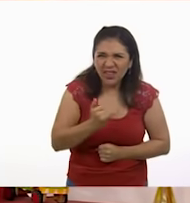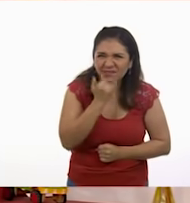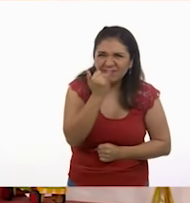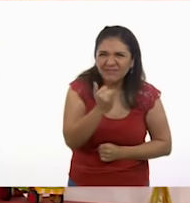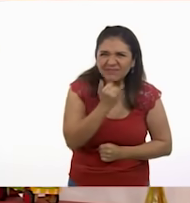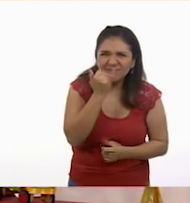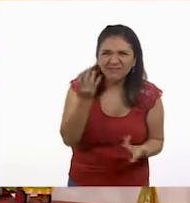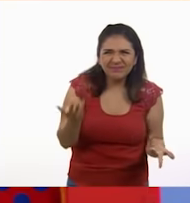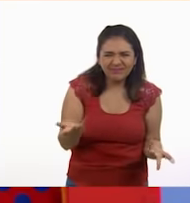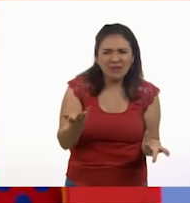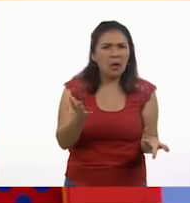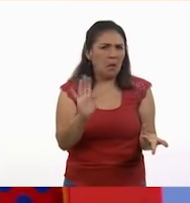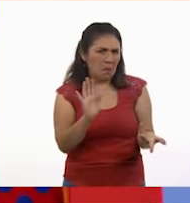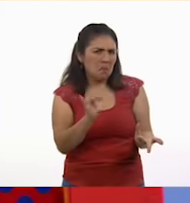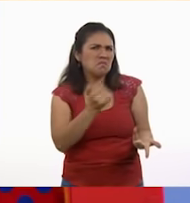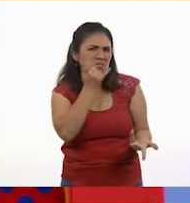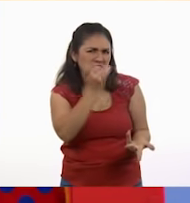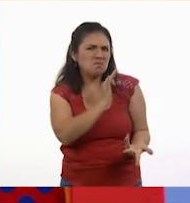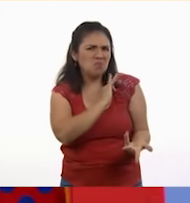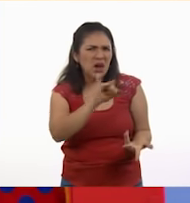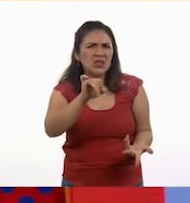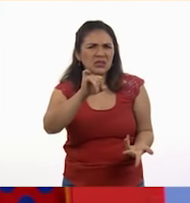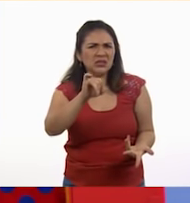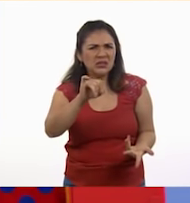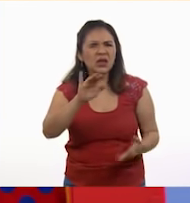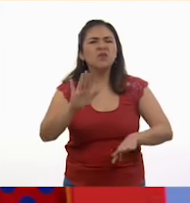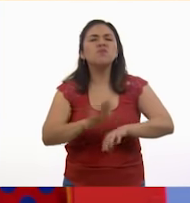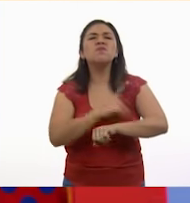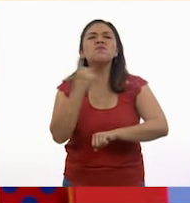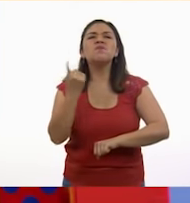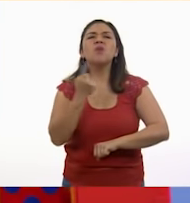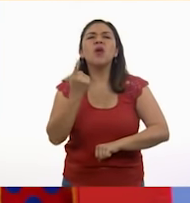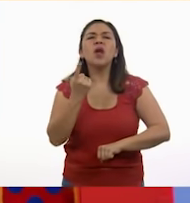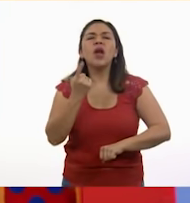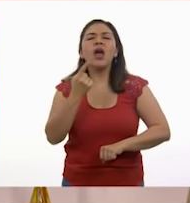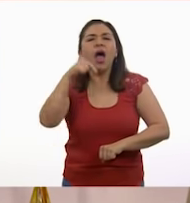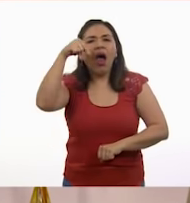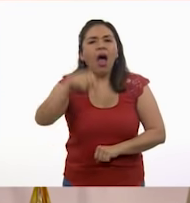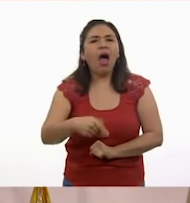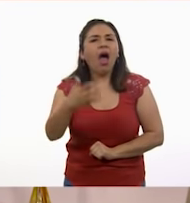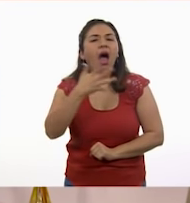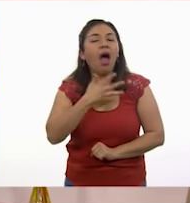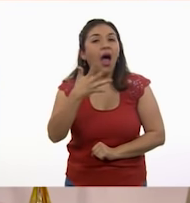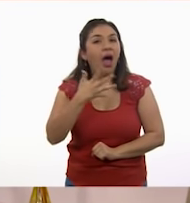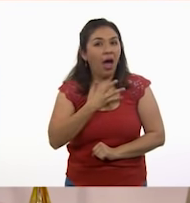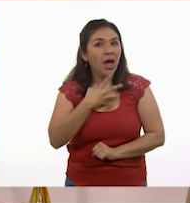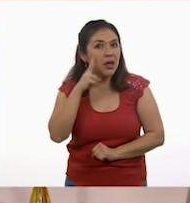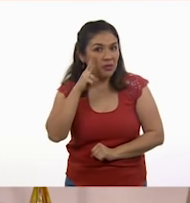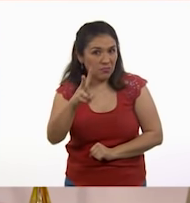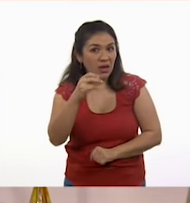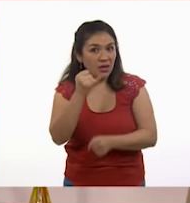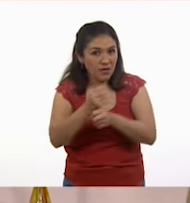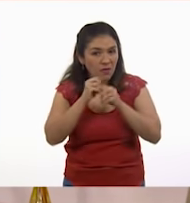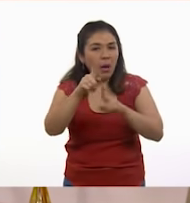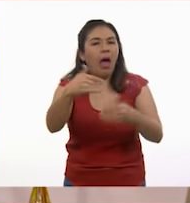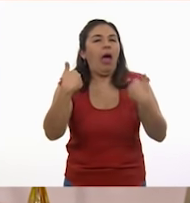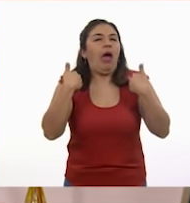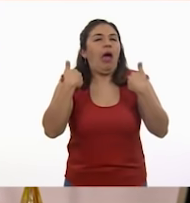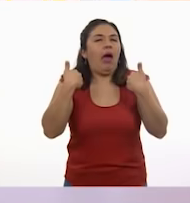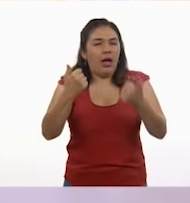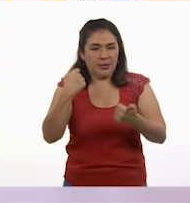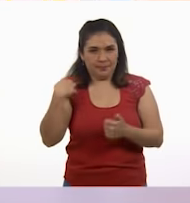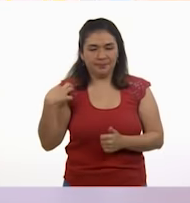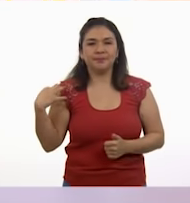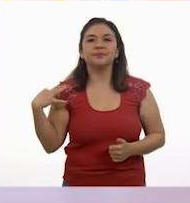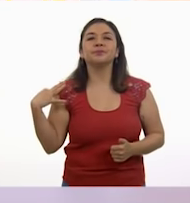bueno puede ser que sí por qué porque tenemos un dato que nos ayudan a comprender